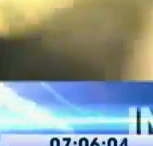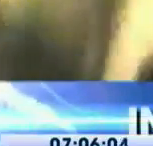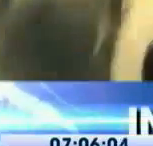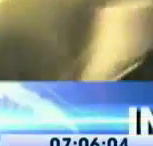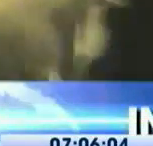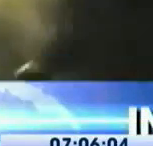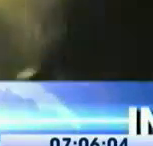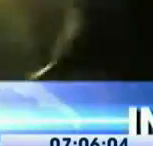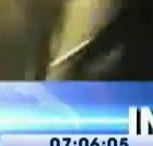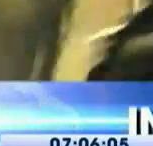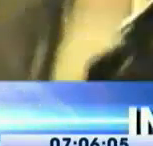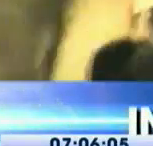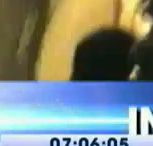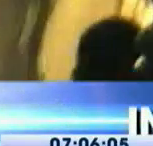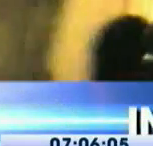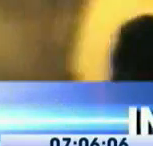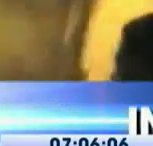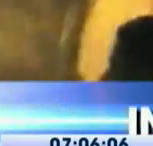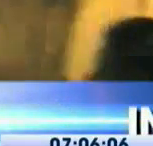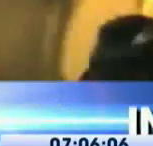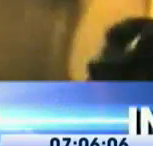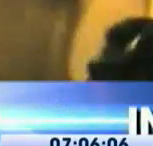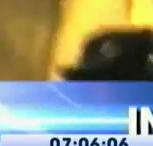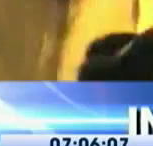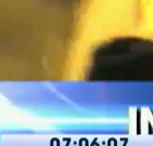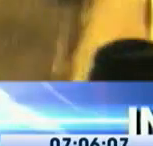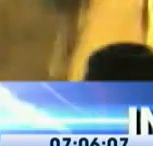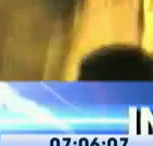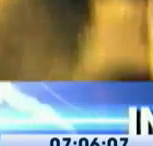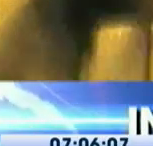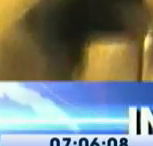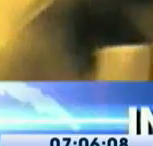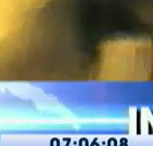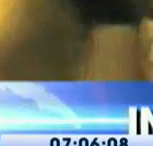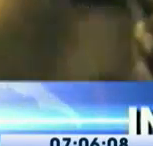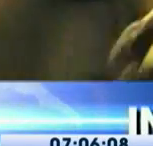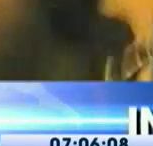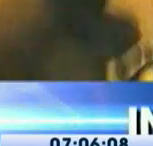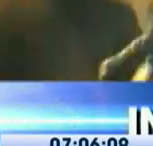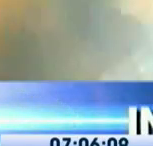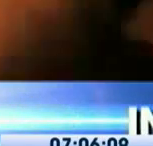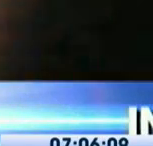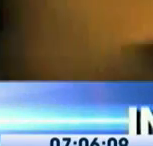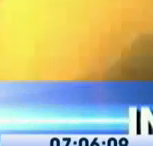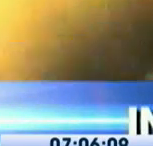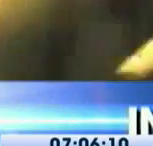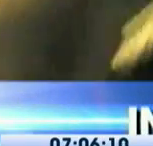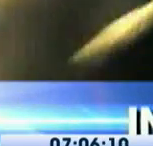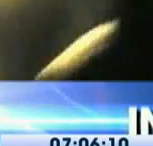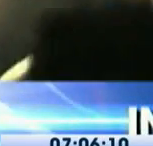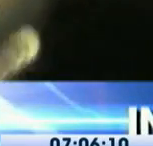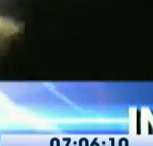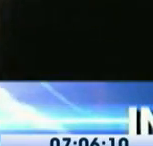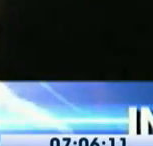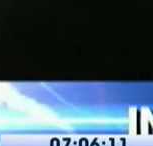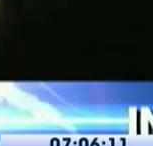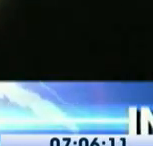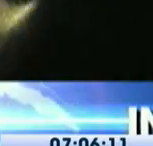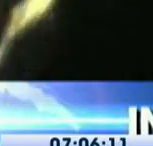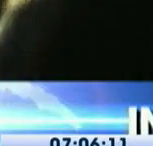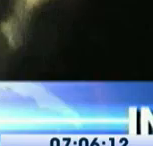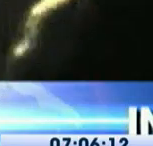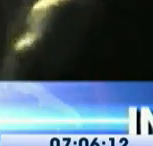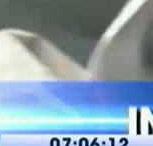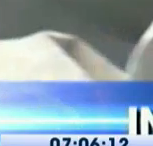Las autoridades y el cuerpo de bomberos investigan las causas de un incendio. Entérese dónde ocurrió y qué resultó afectado. El